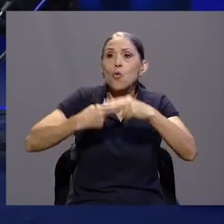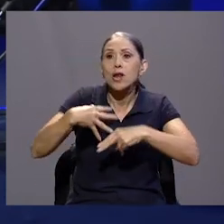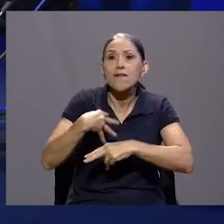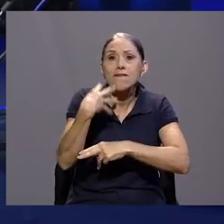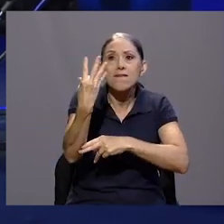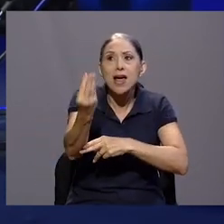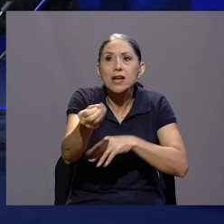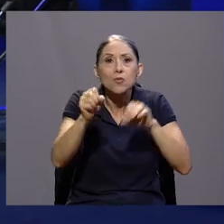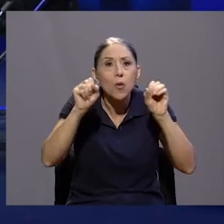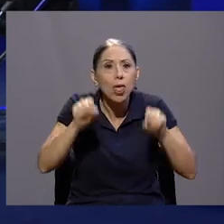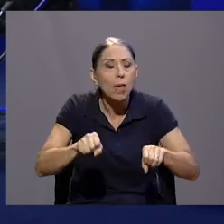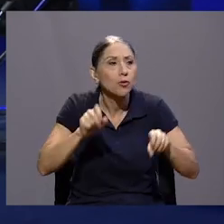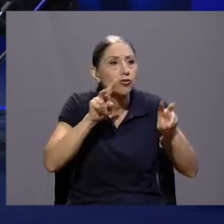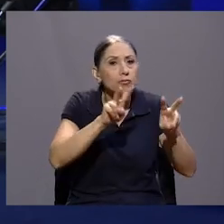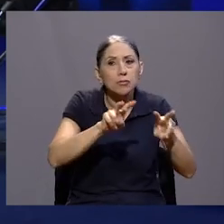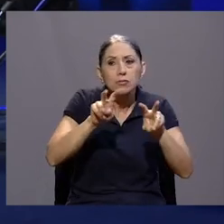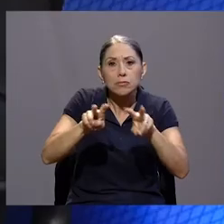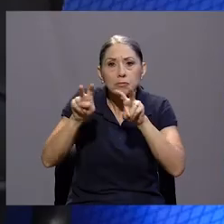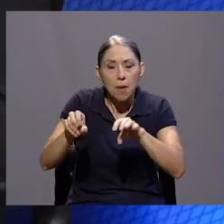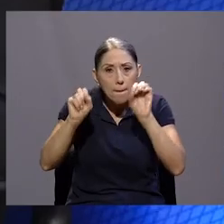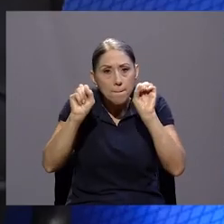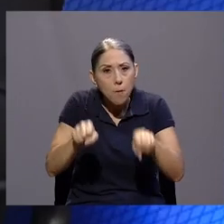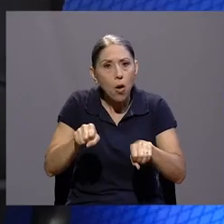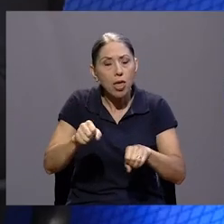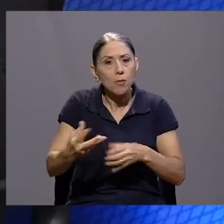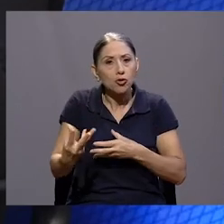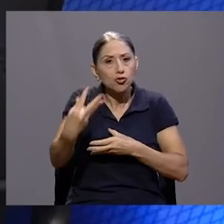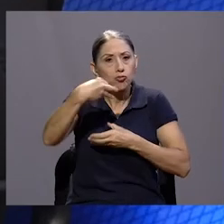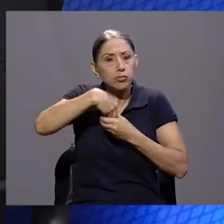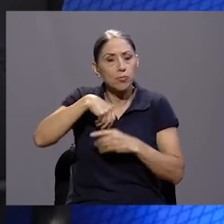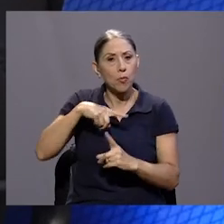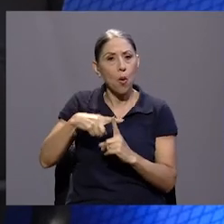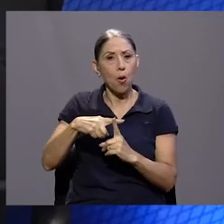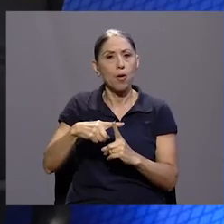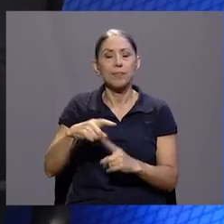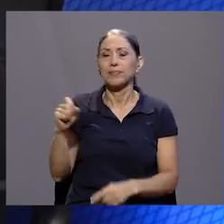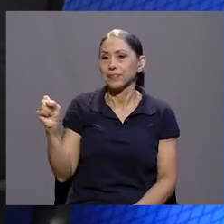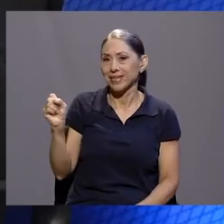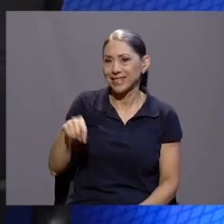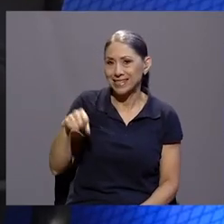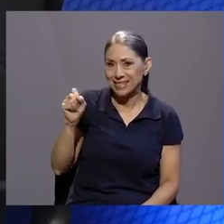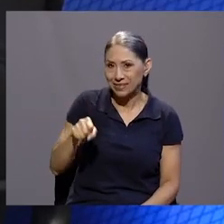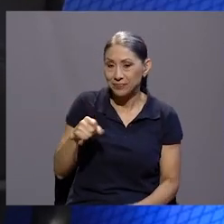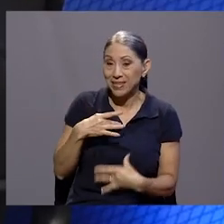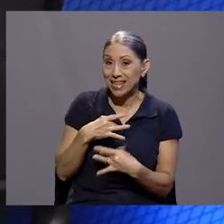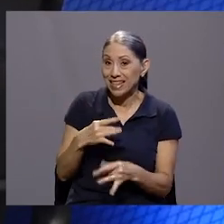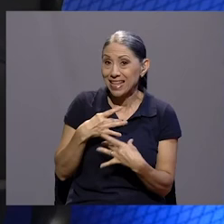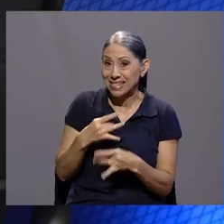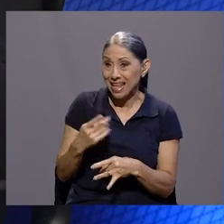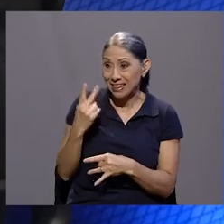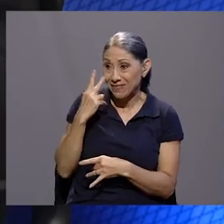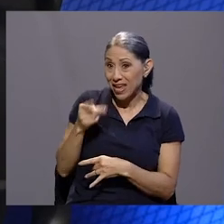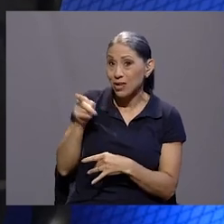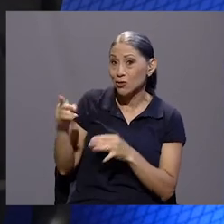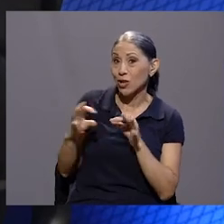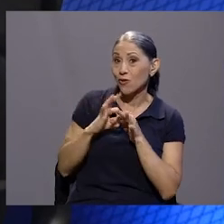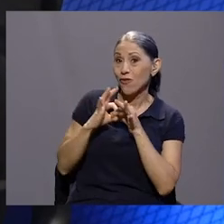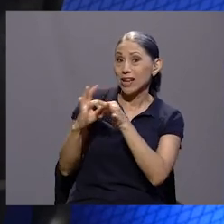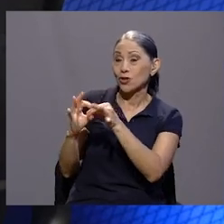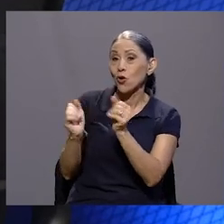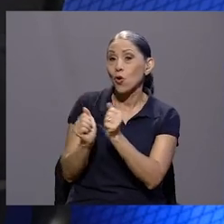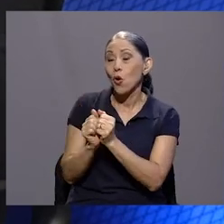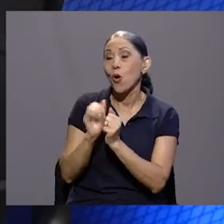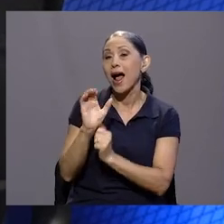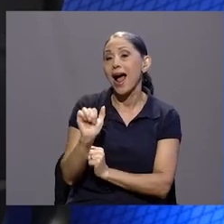podemos traer muchas cosas realmente positivo no hay que interesante verlo casi con esta relación de algoritmo tal vez alguien no sepa que es un algoritmo